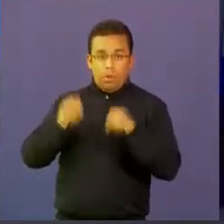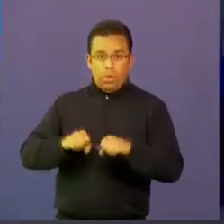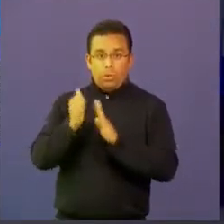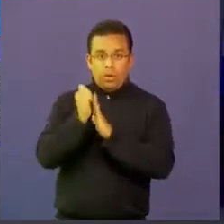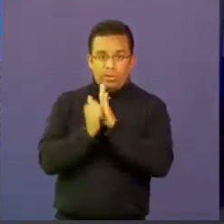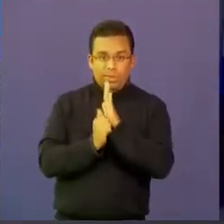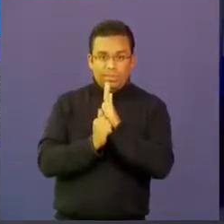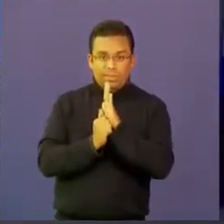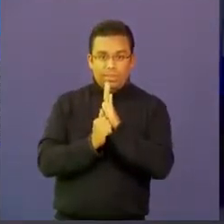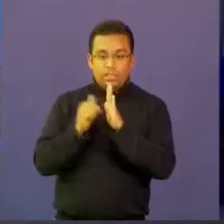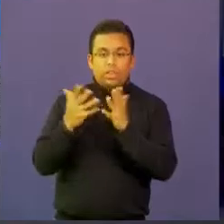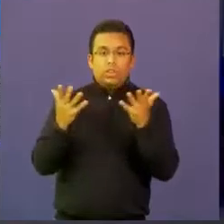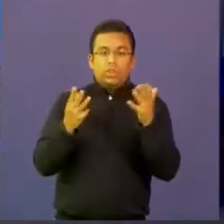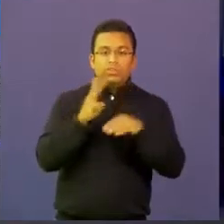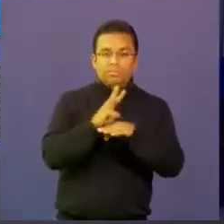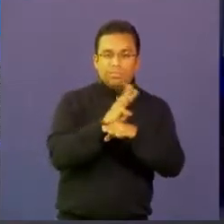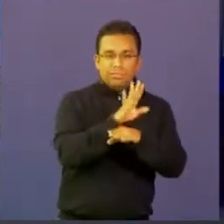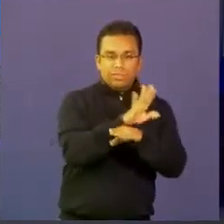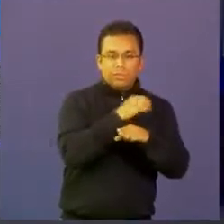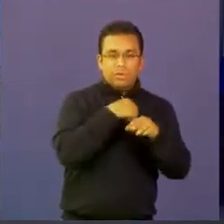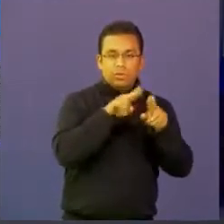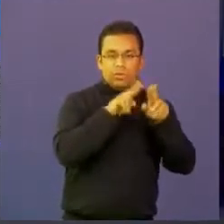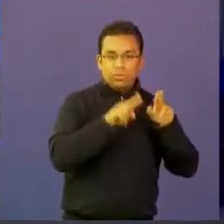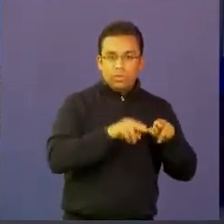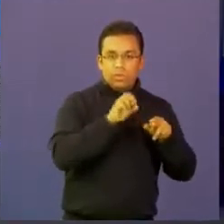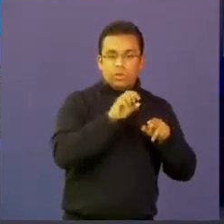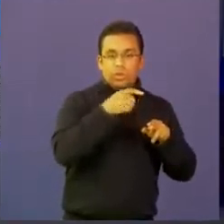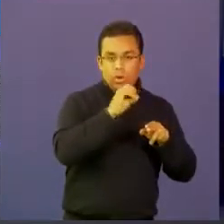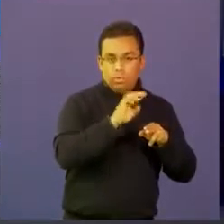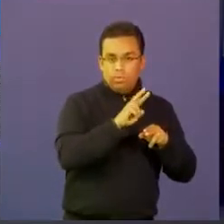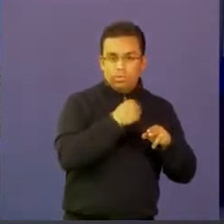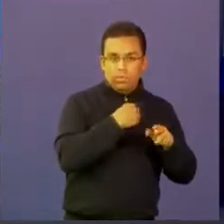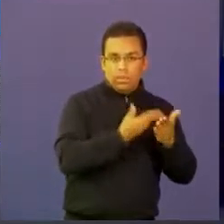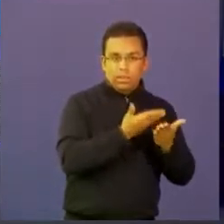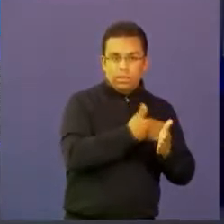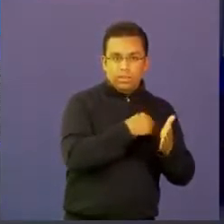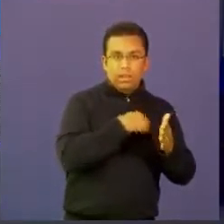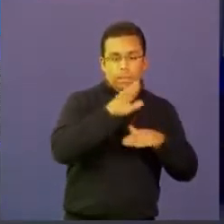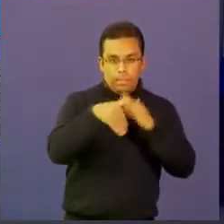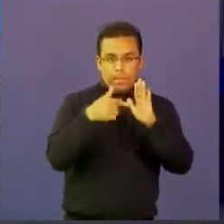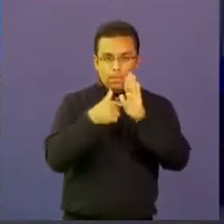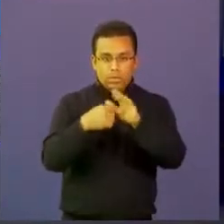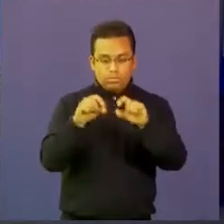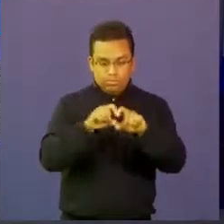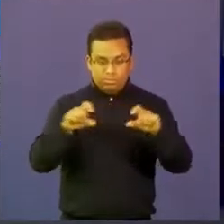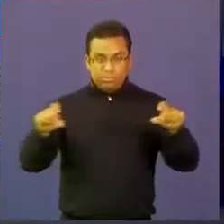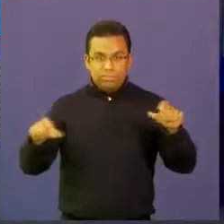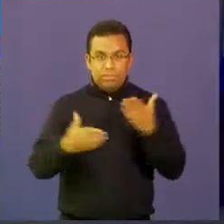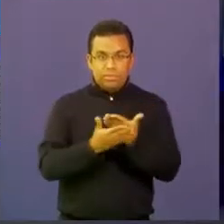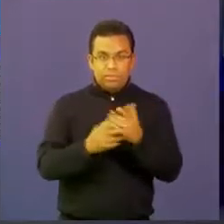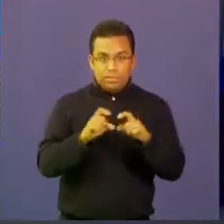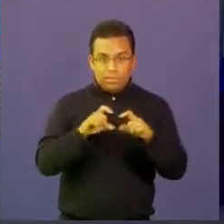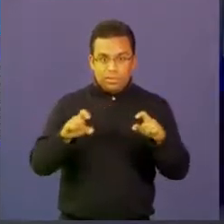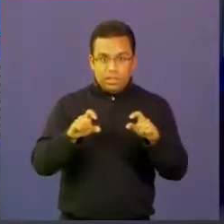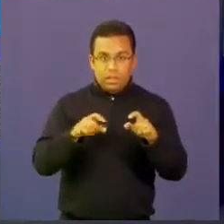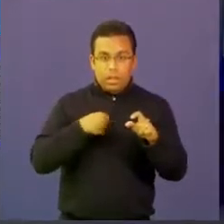página web Code.org entonces más tarde en Educa Digital Virtual van a tener una